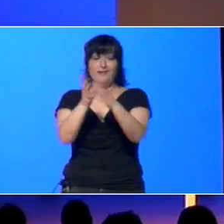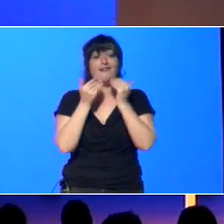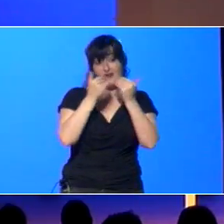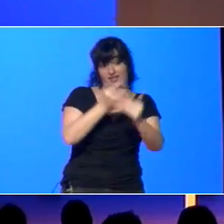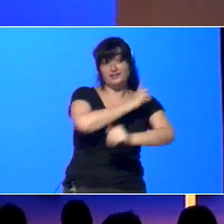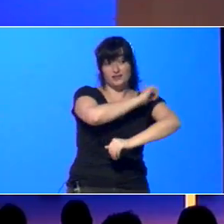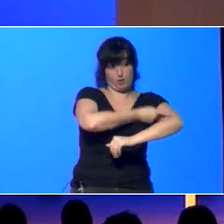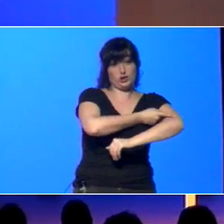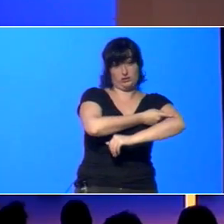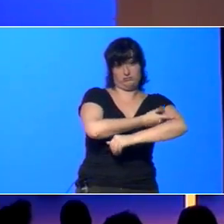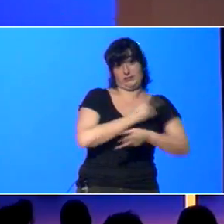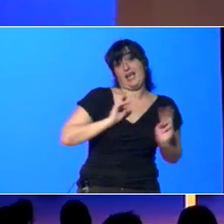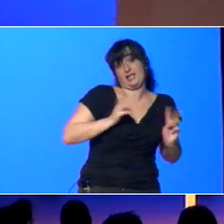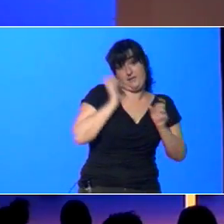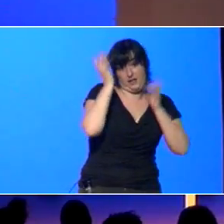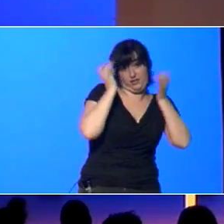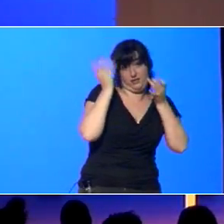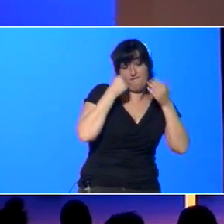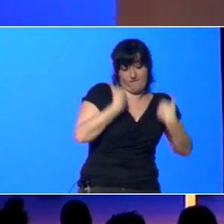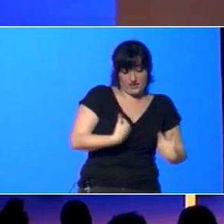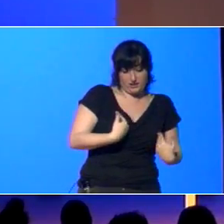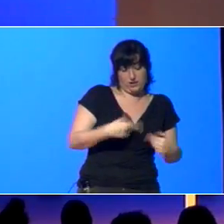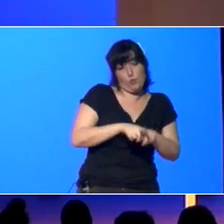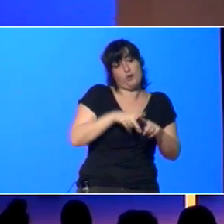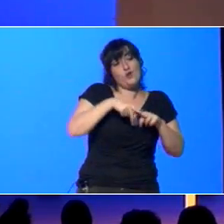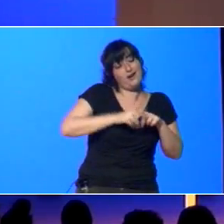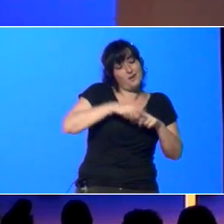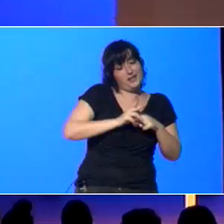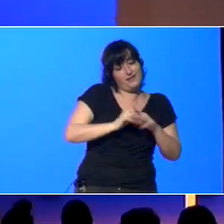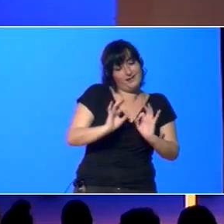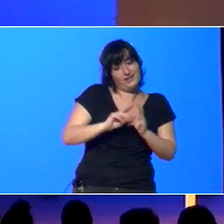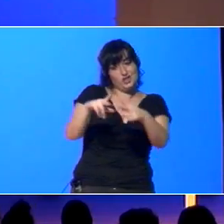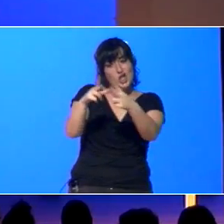decir, la actividad física y el deporte como una herramienta para la inclusión.